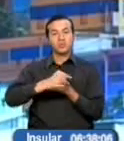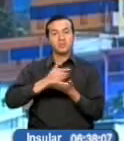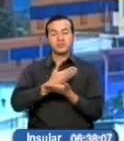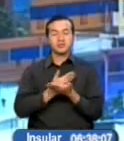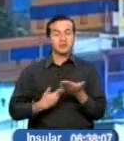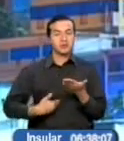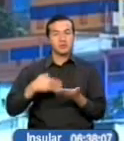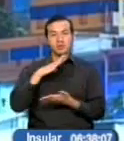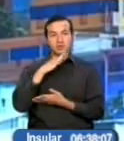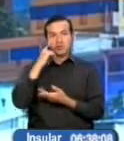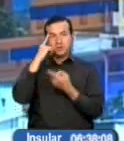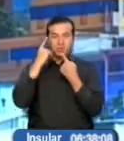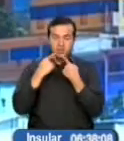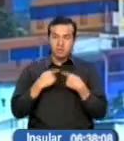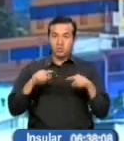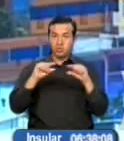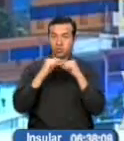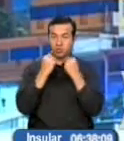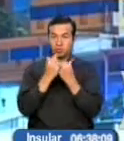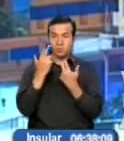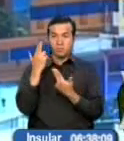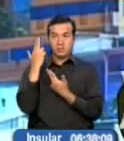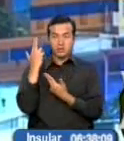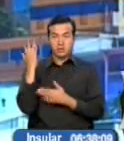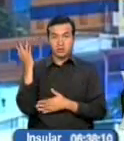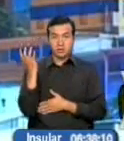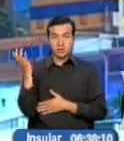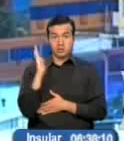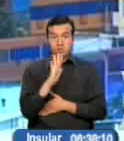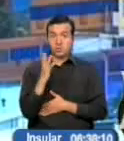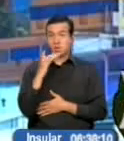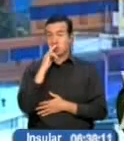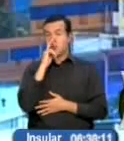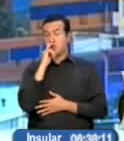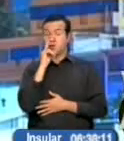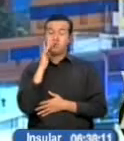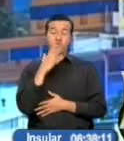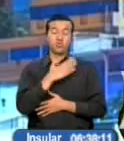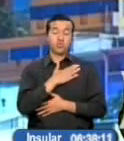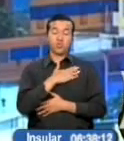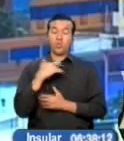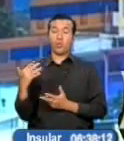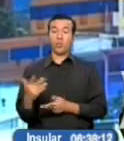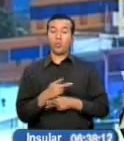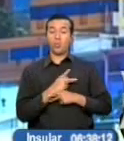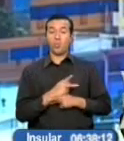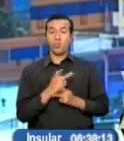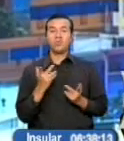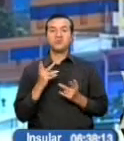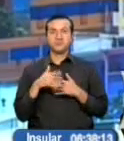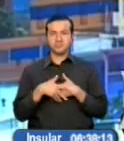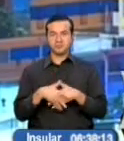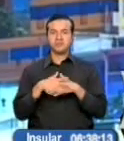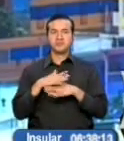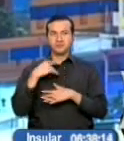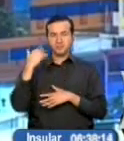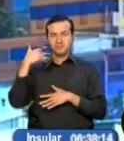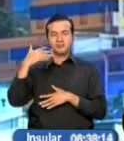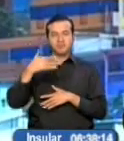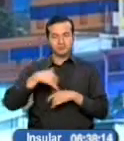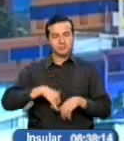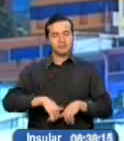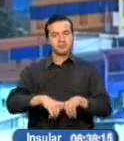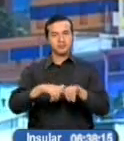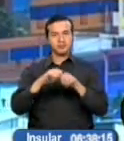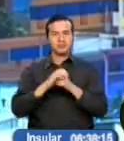Rafael Correa, advirtió que un grupo de militares pasivos que buscan privilegios o defender sus privilegios se movilizará nuevamente en los próximos